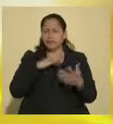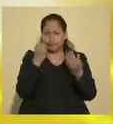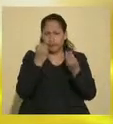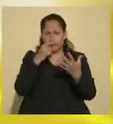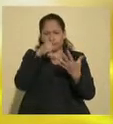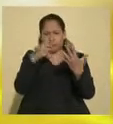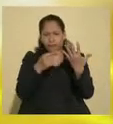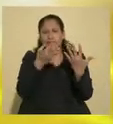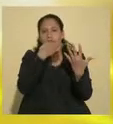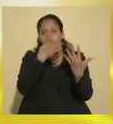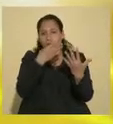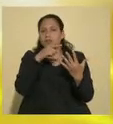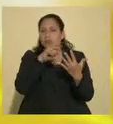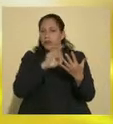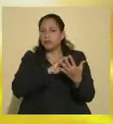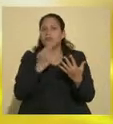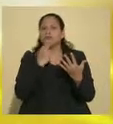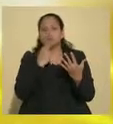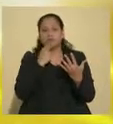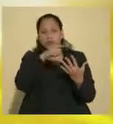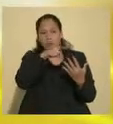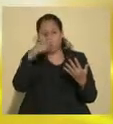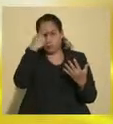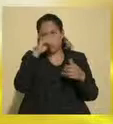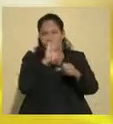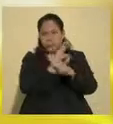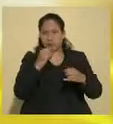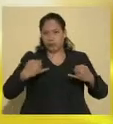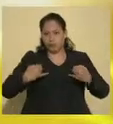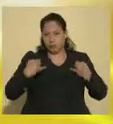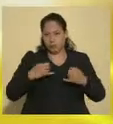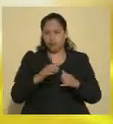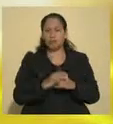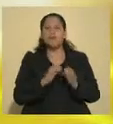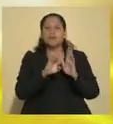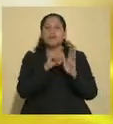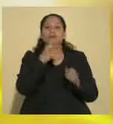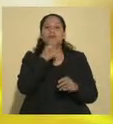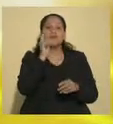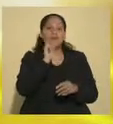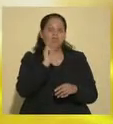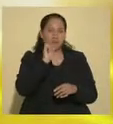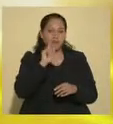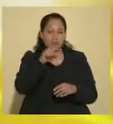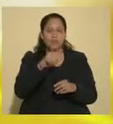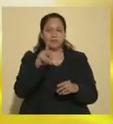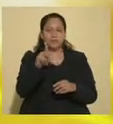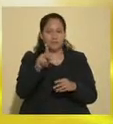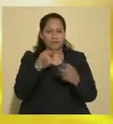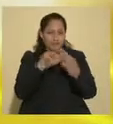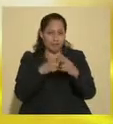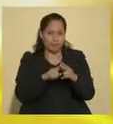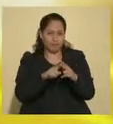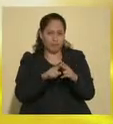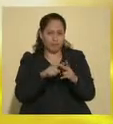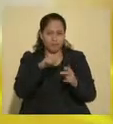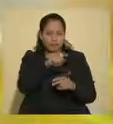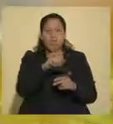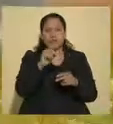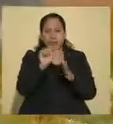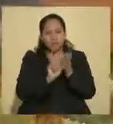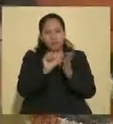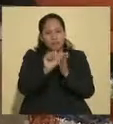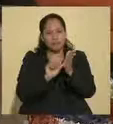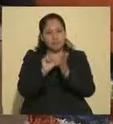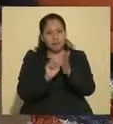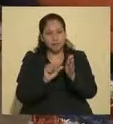de anticonceptivos que sí se pueden usar en adolescentes. Cuando la niña empieza a tener sus menstruaciones, pasan más o menos 2